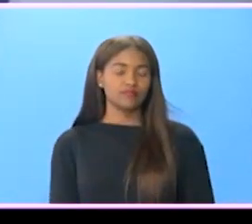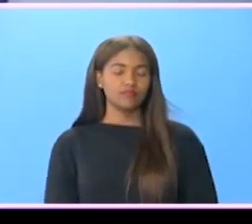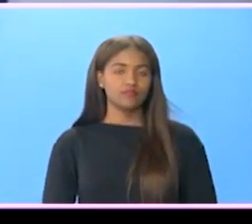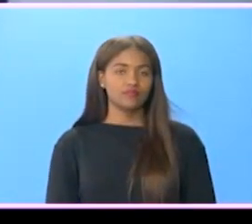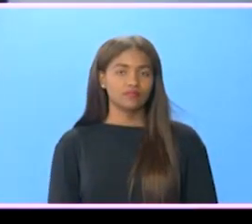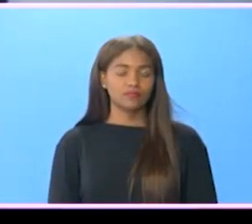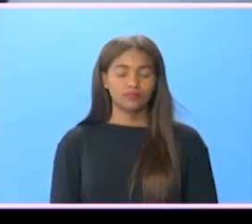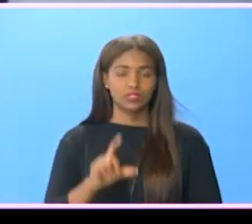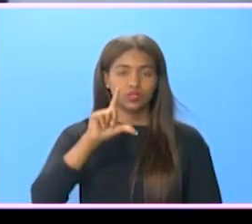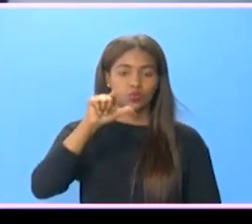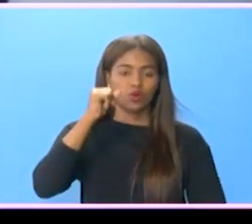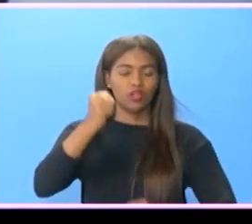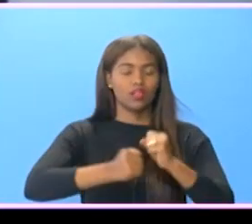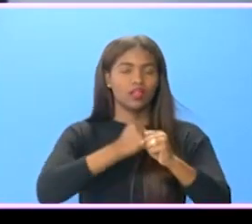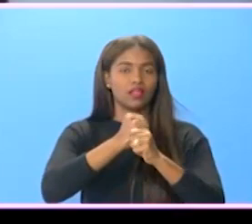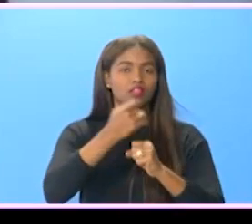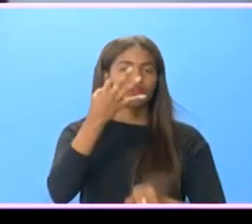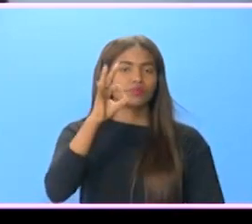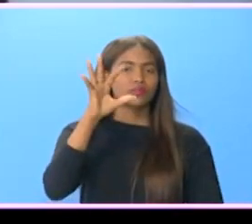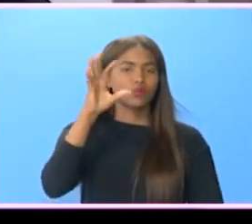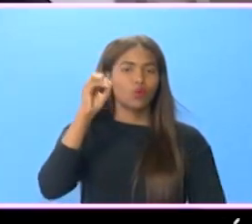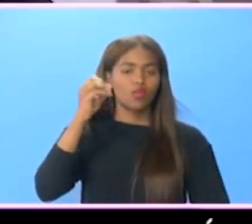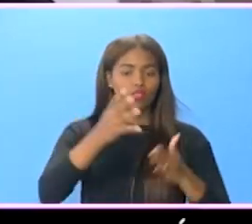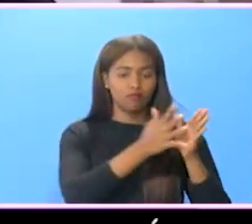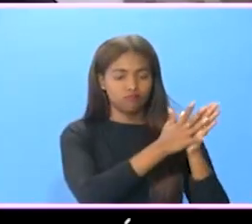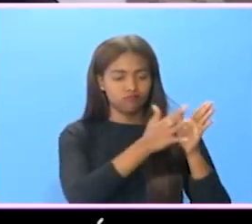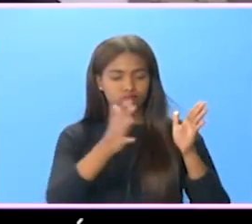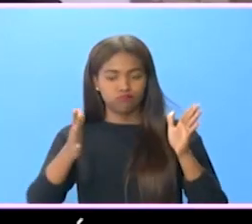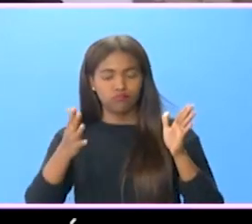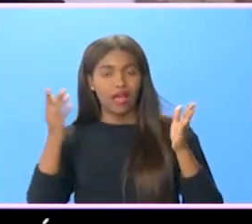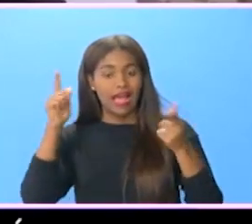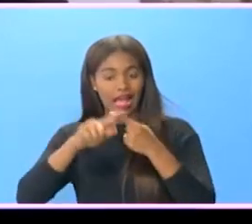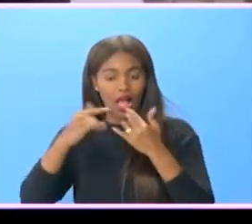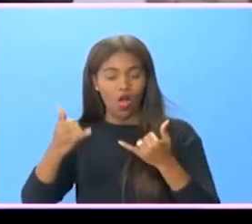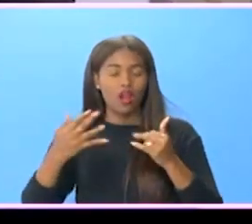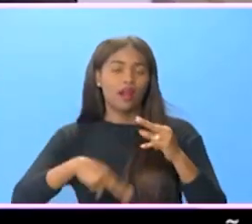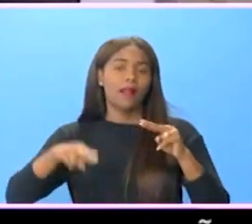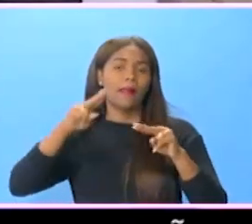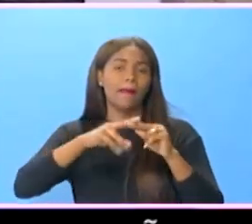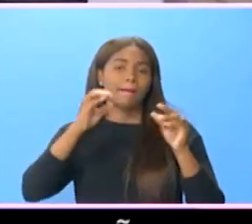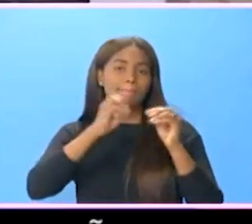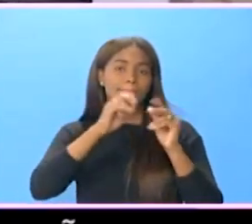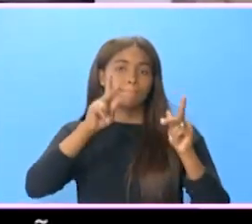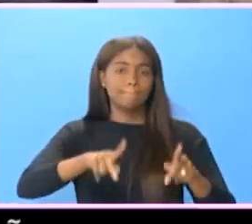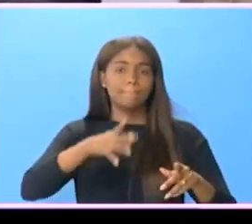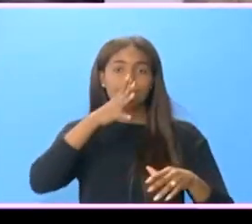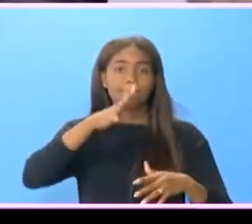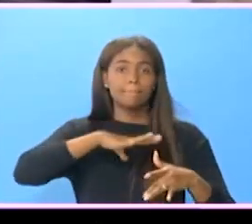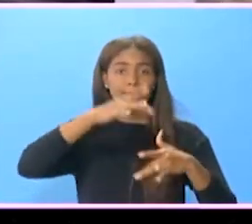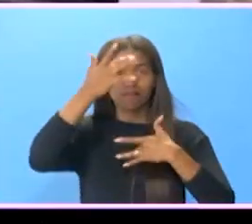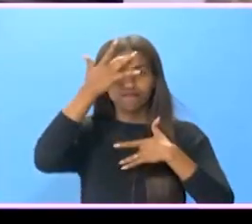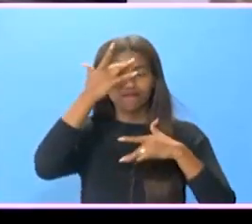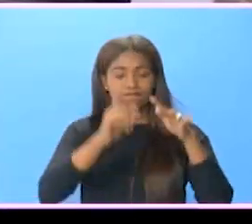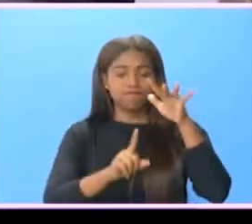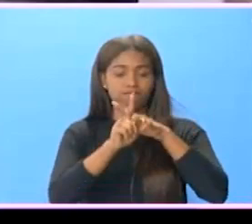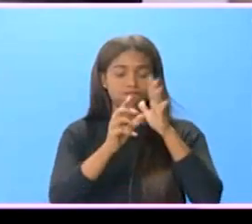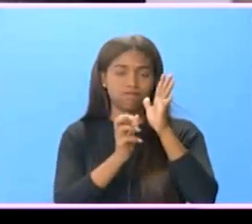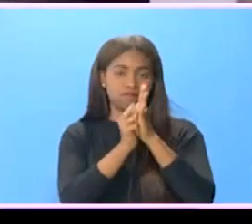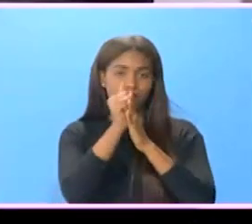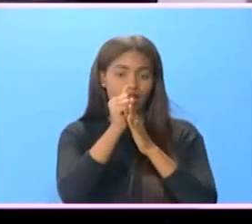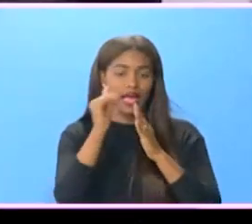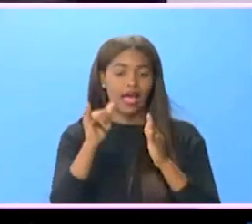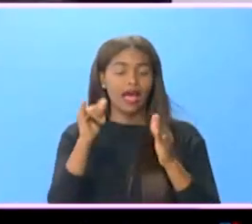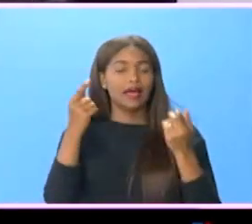años 50 viene a desarrollarse lo que es el aumento de la presencia de cáncer en mama en las mujeres, donde se empiezan